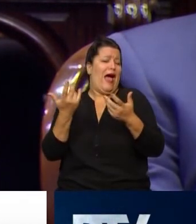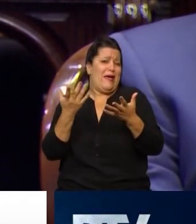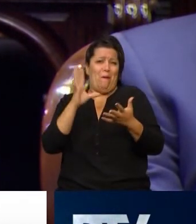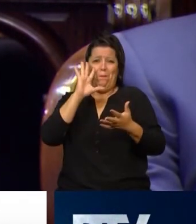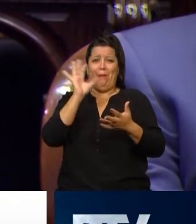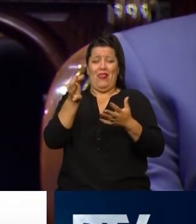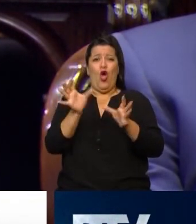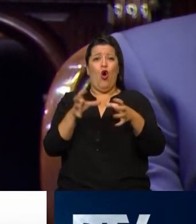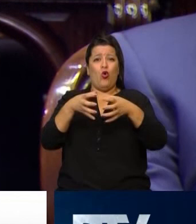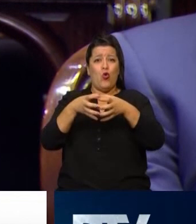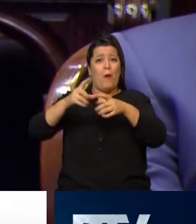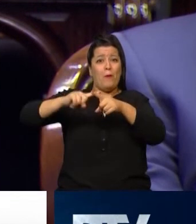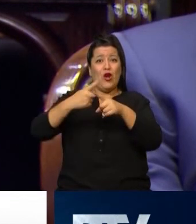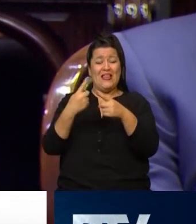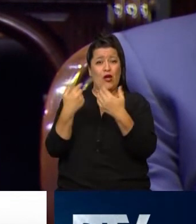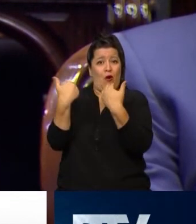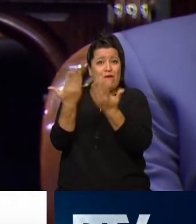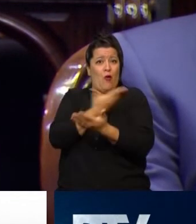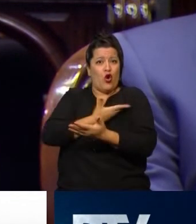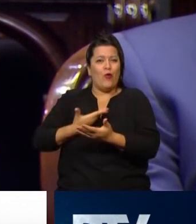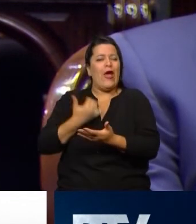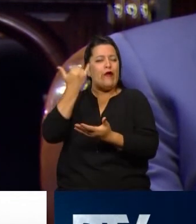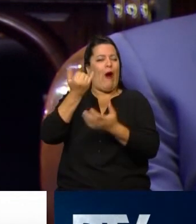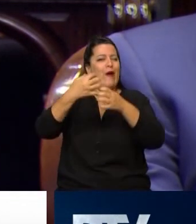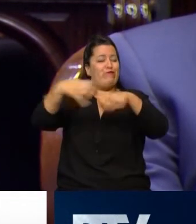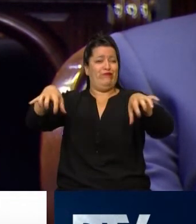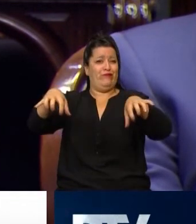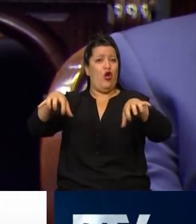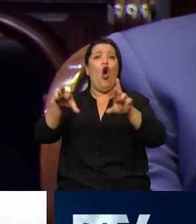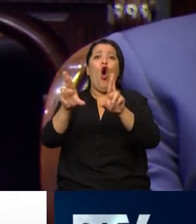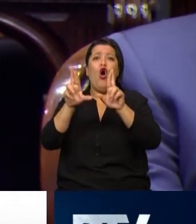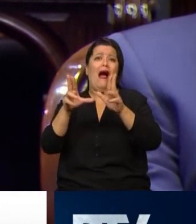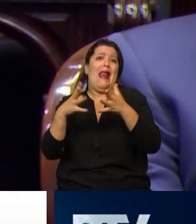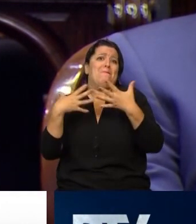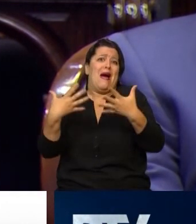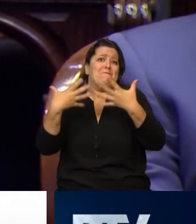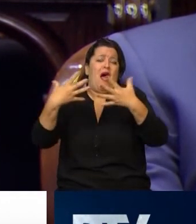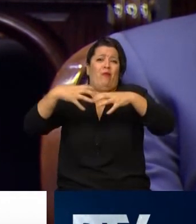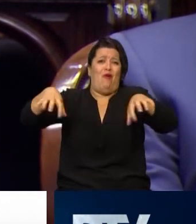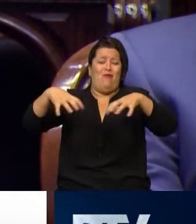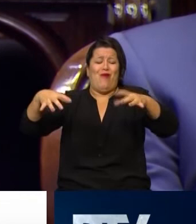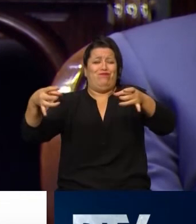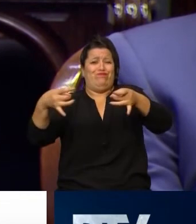expuesta, que ojalá no se profundice por el bien de los argentinos.